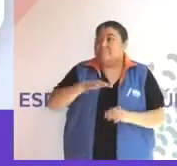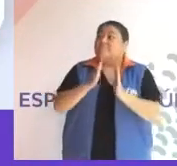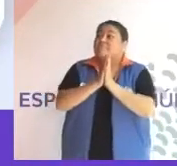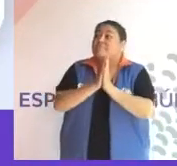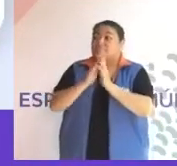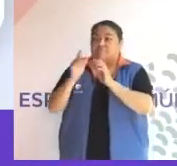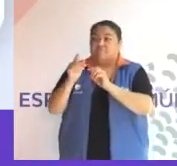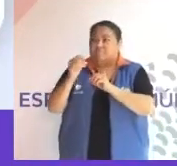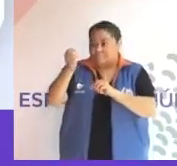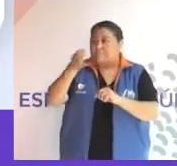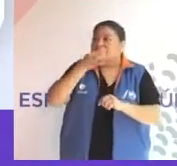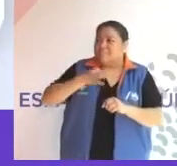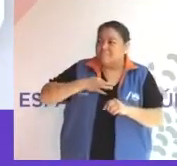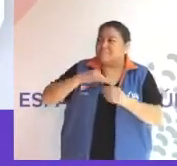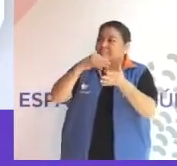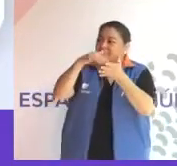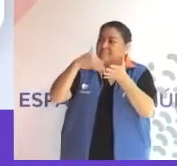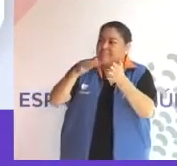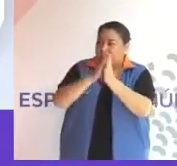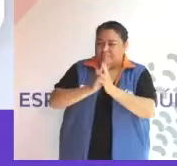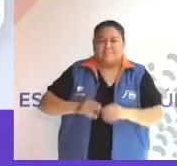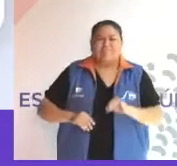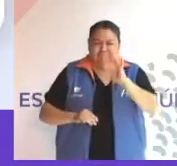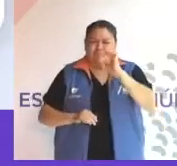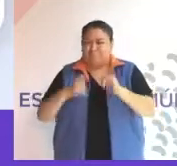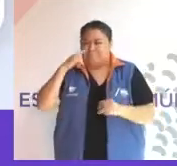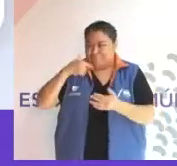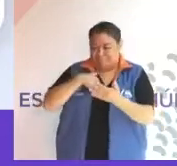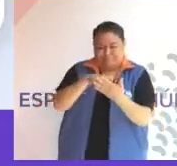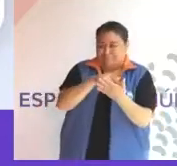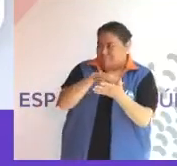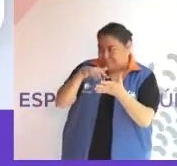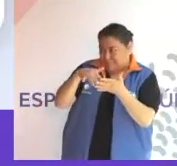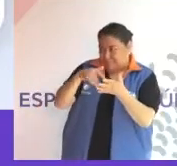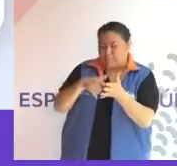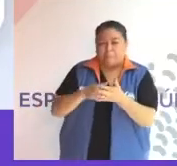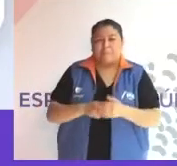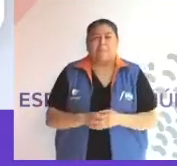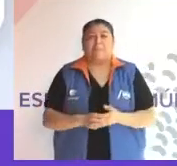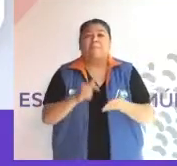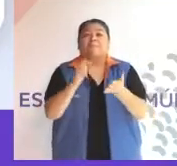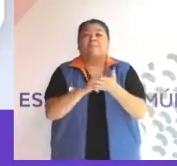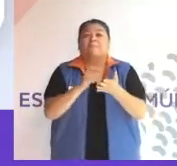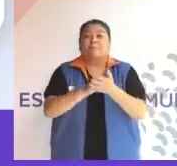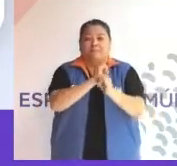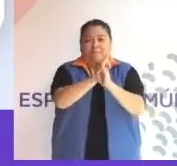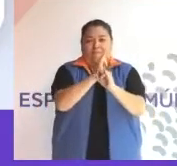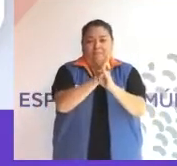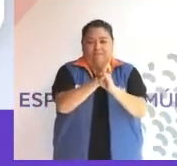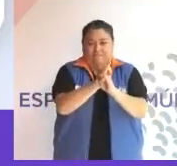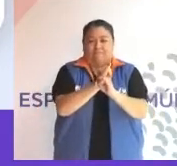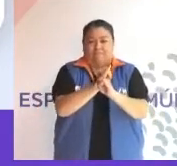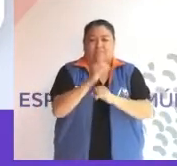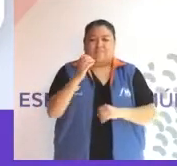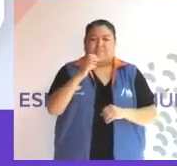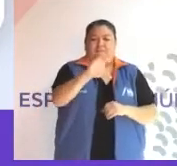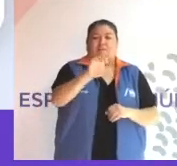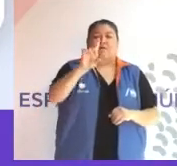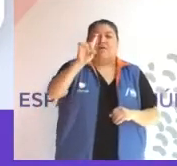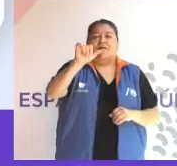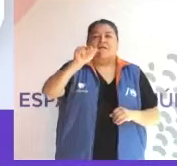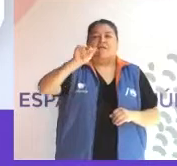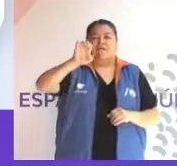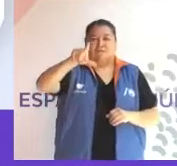compartir algunos de ellos, por favor? Claro que sí, Edgar, con mucho gusto. En el portal, en el chat, Daniel Fuentes